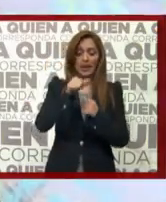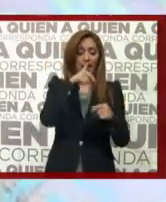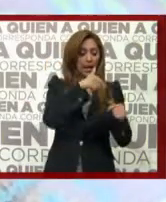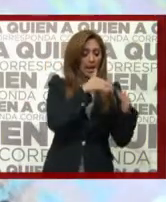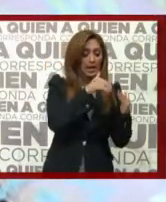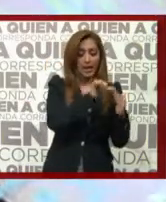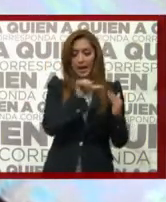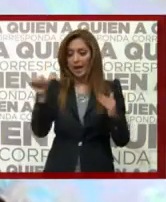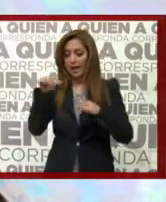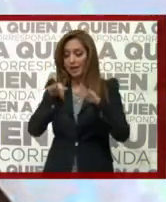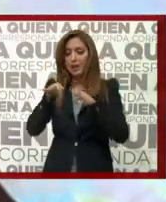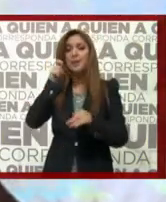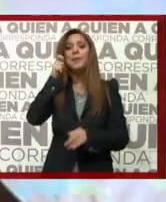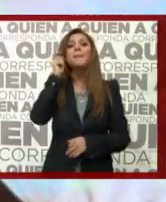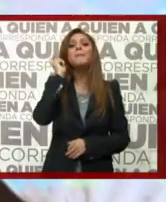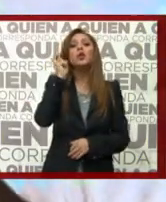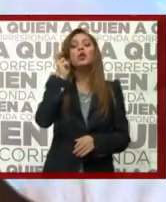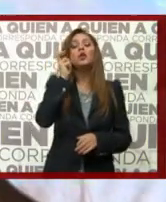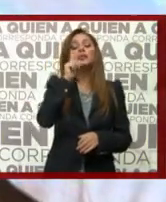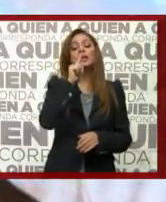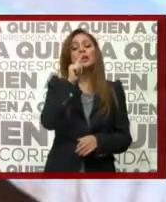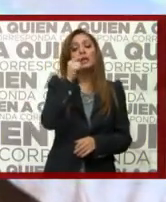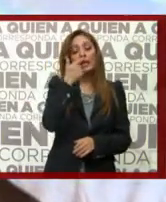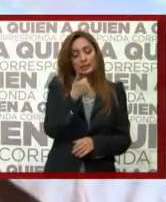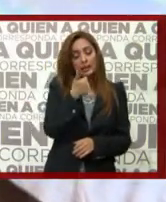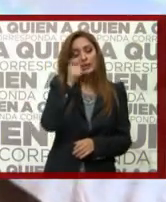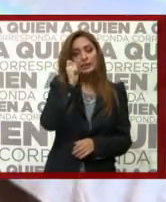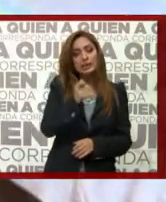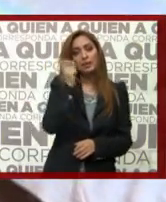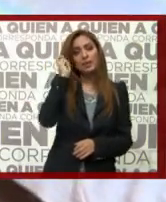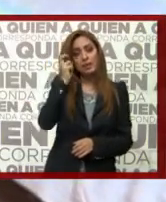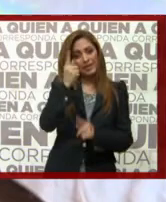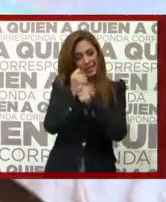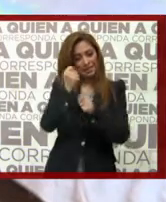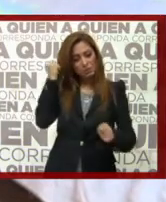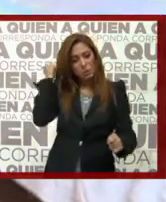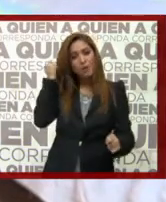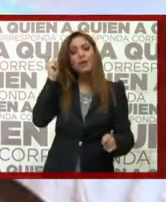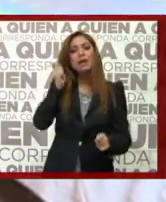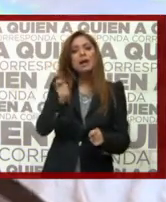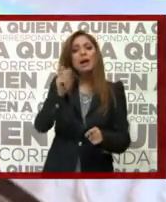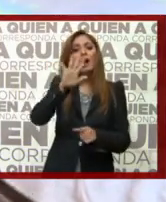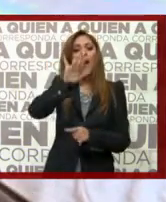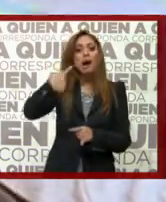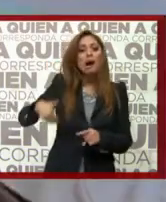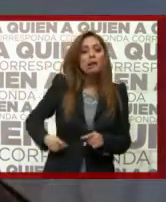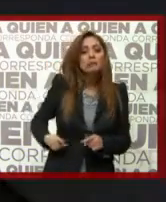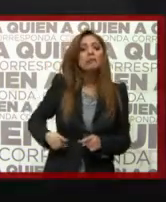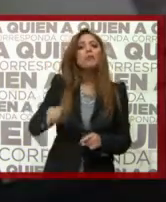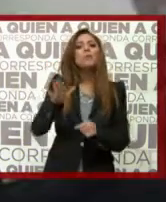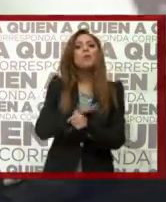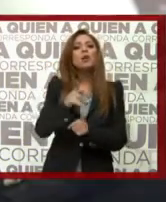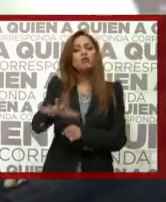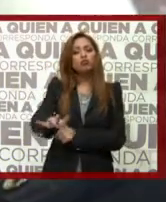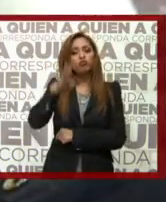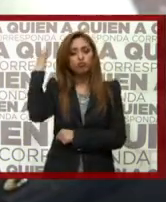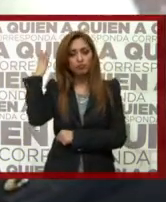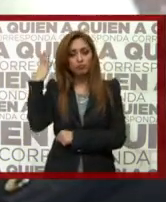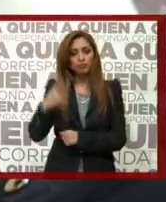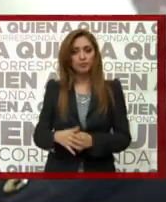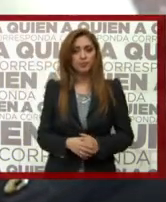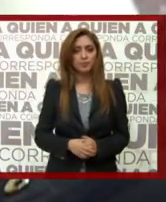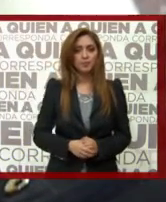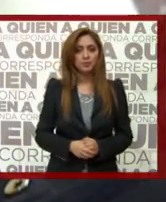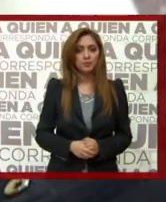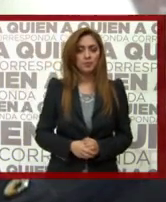la ruta 76, unidad 31 del transporte público, sufrió un accidente por transitar a exceso de velocidad. A la hora que fue